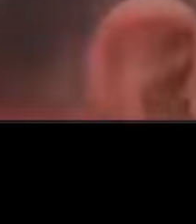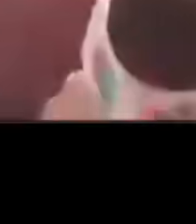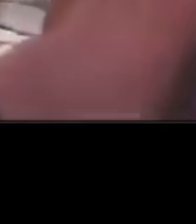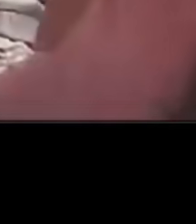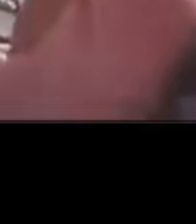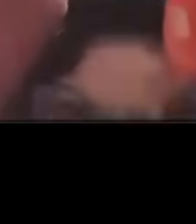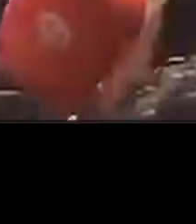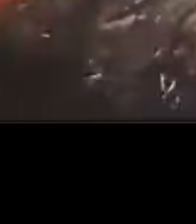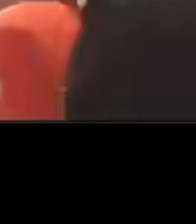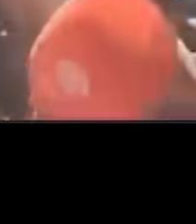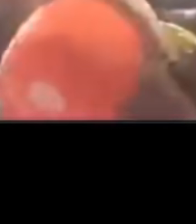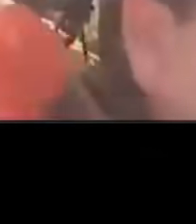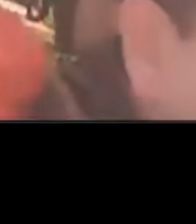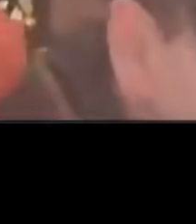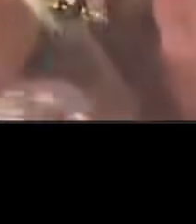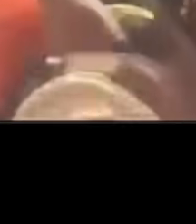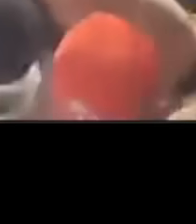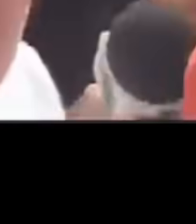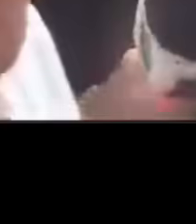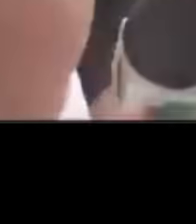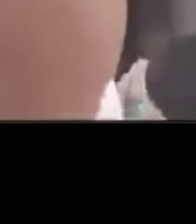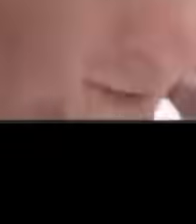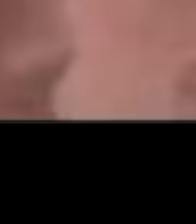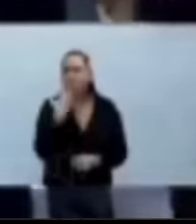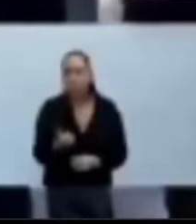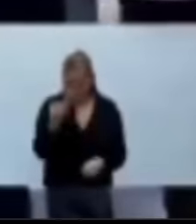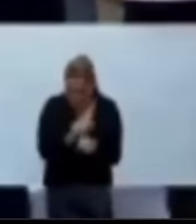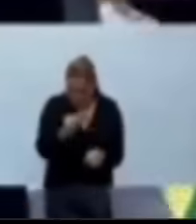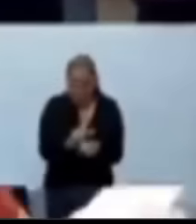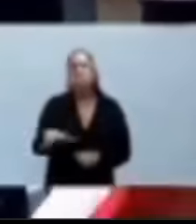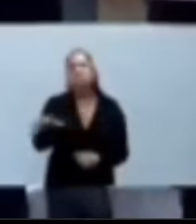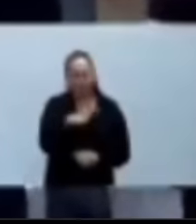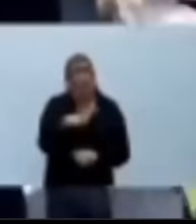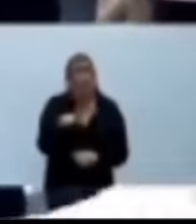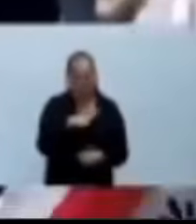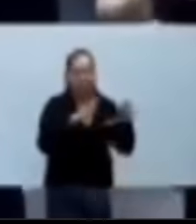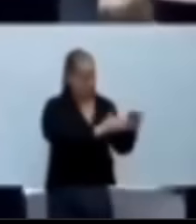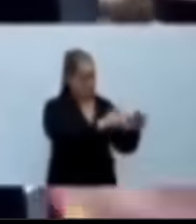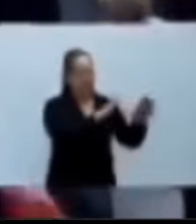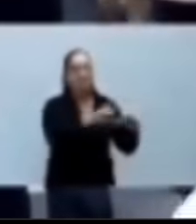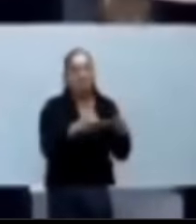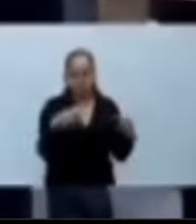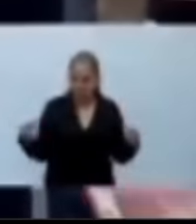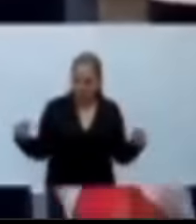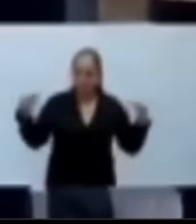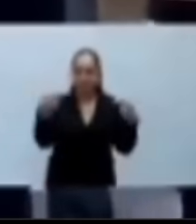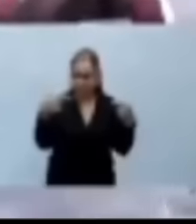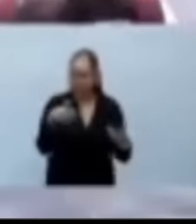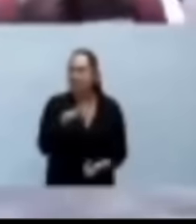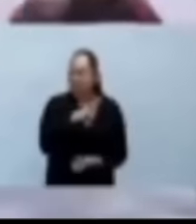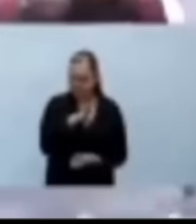discurso de la señora Xóchitl Gálvez. Que se oiga fuerte y